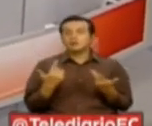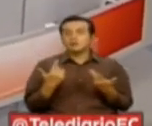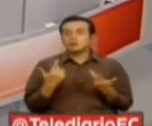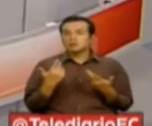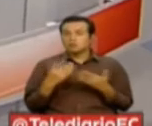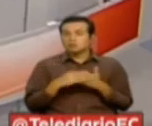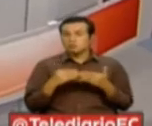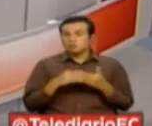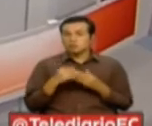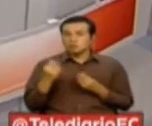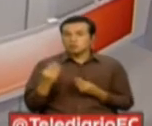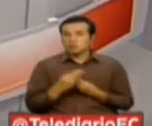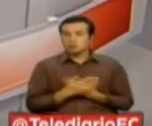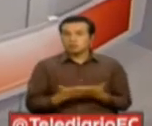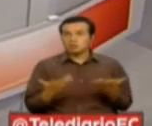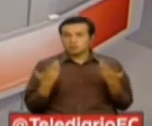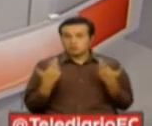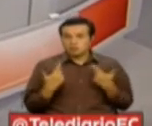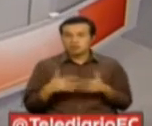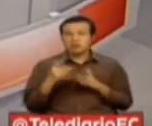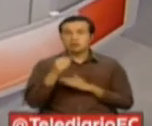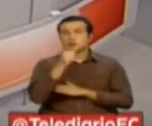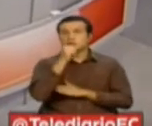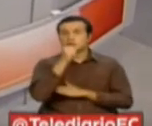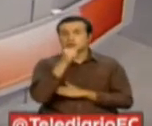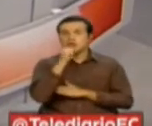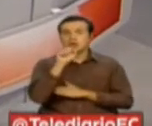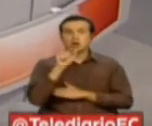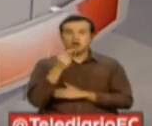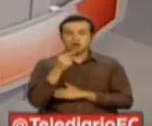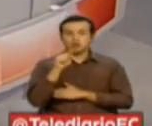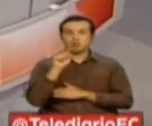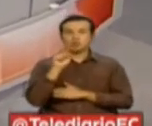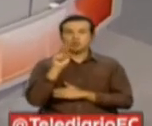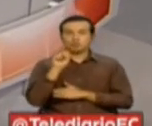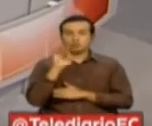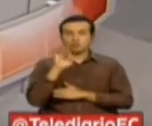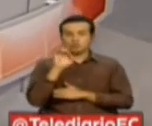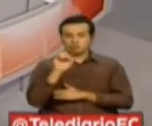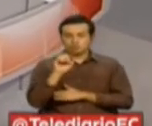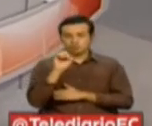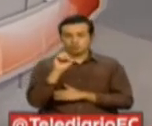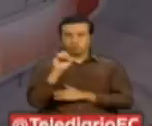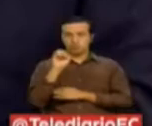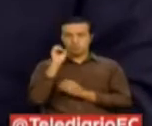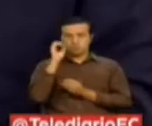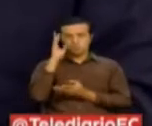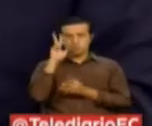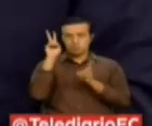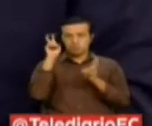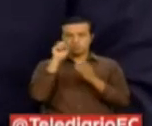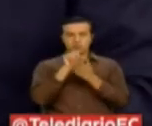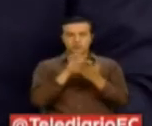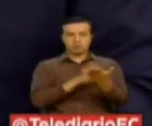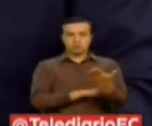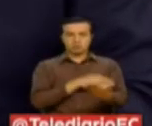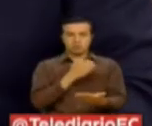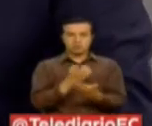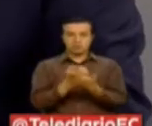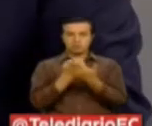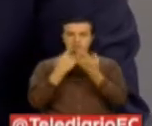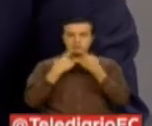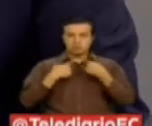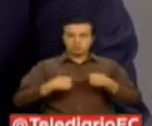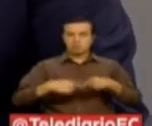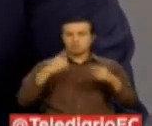de divisas en este espacio de entrevistas augusto barrera vocero oficial también para el tema del programa económico nos